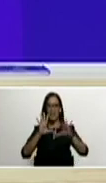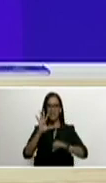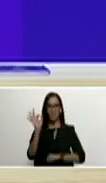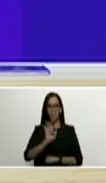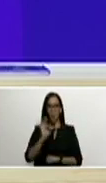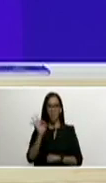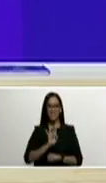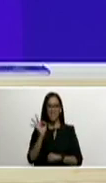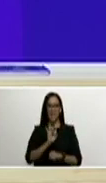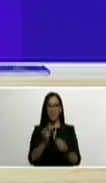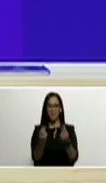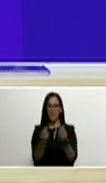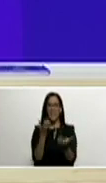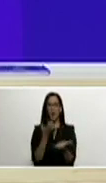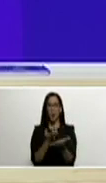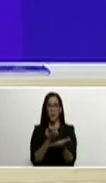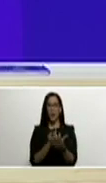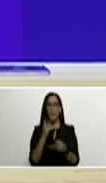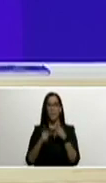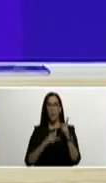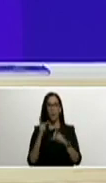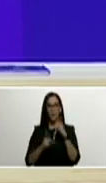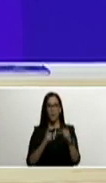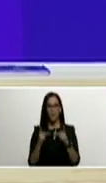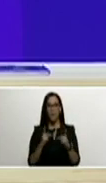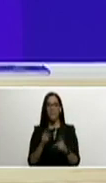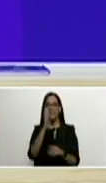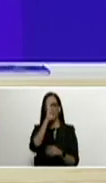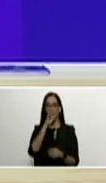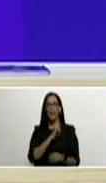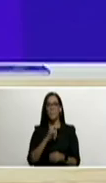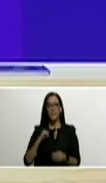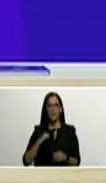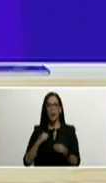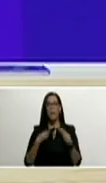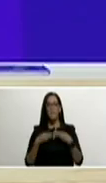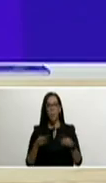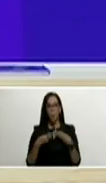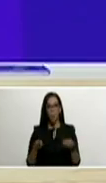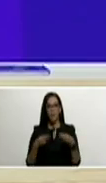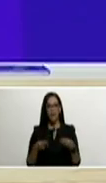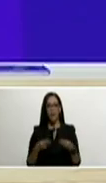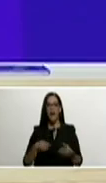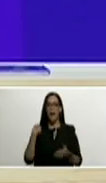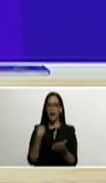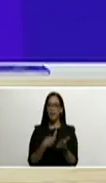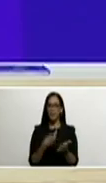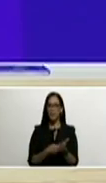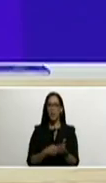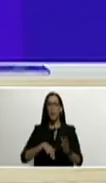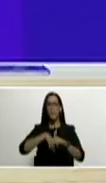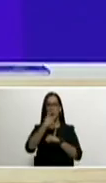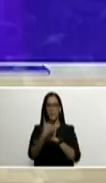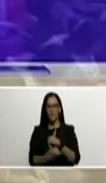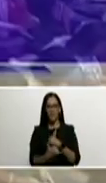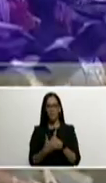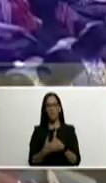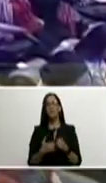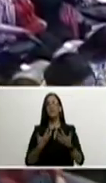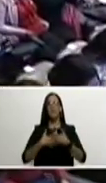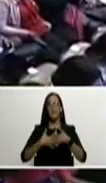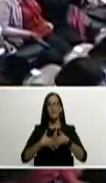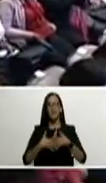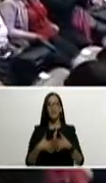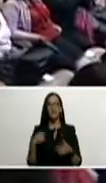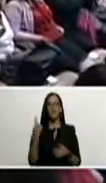de la cartera económica productiva de la banca privada y la banca pública a financiar proyectos de